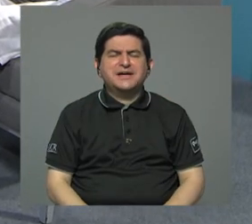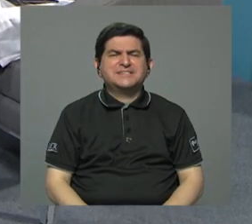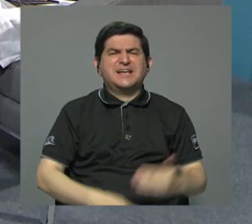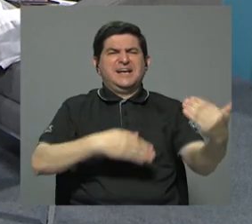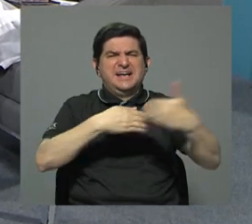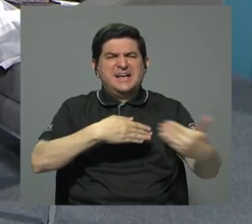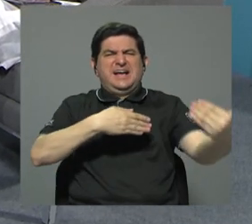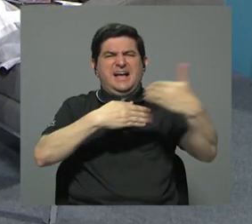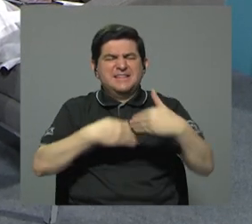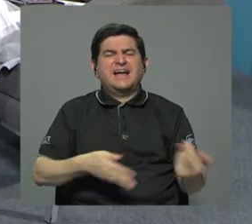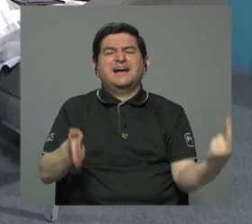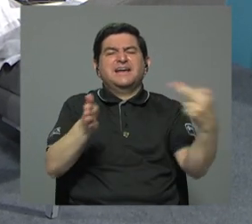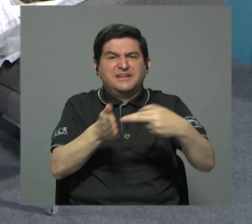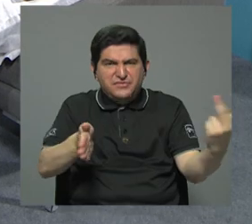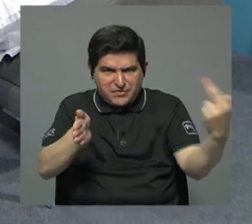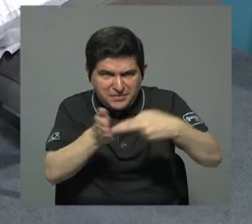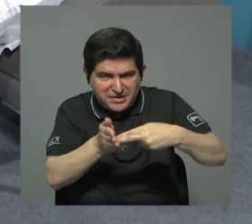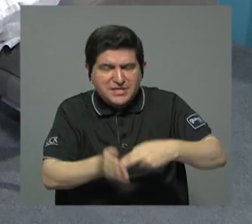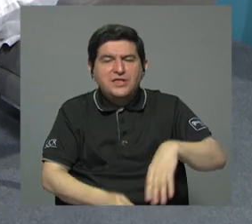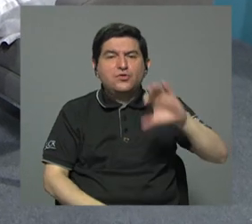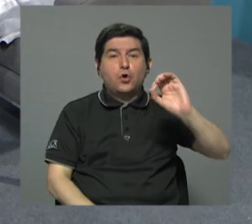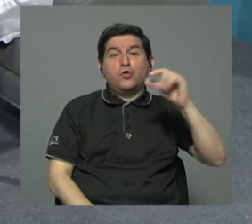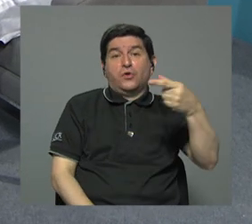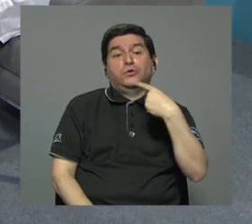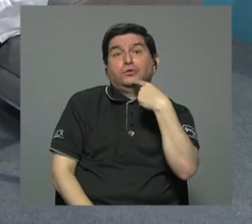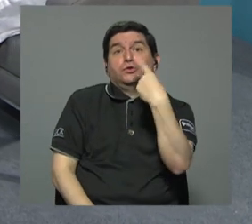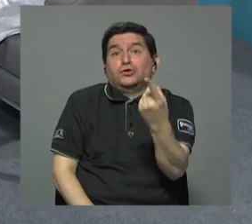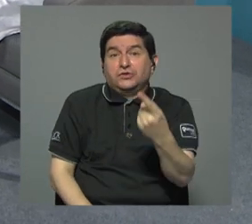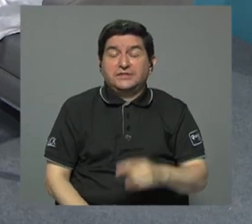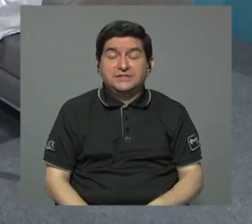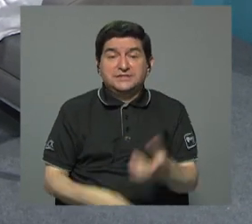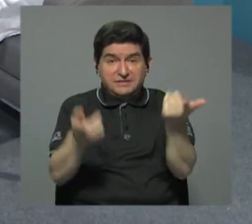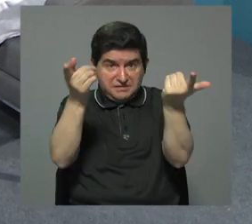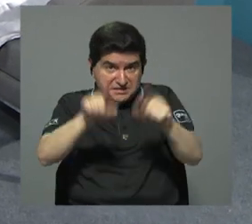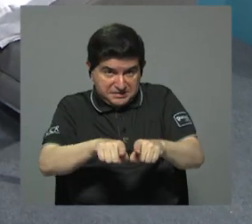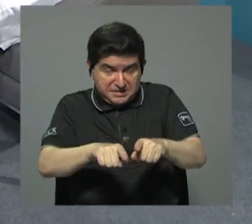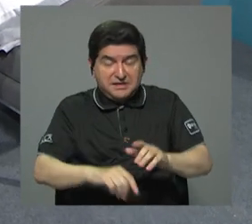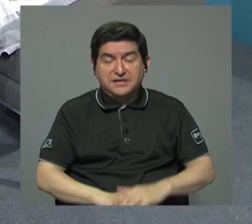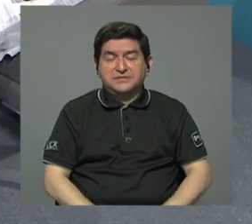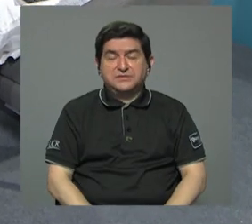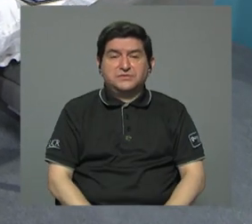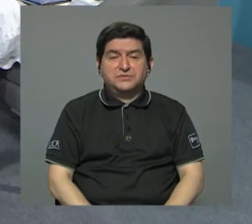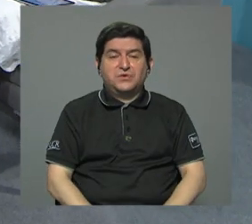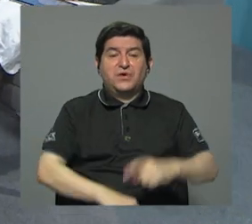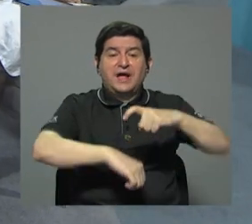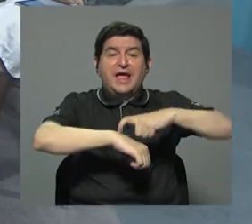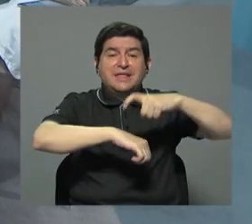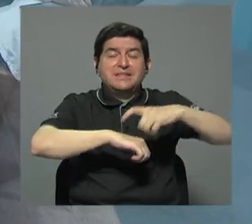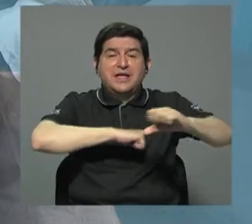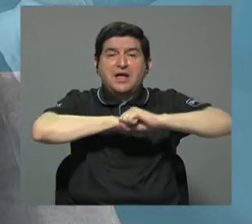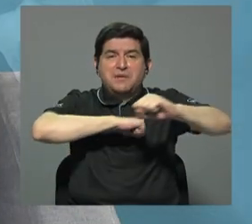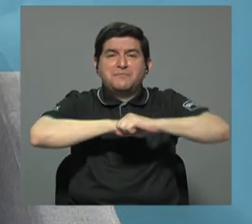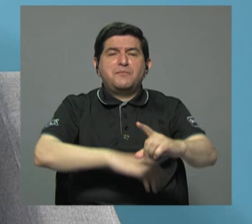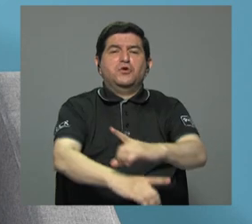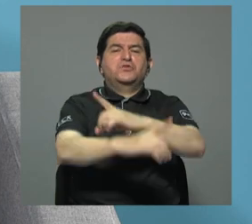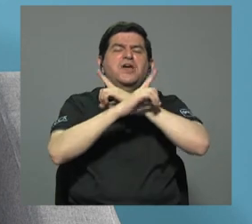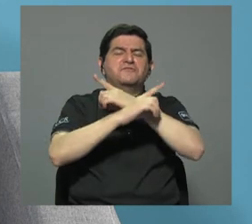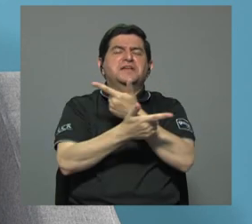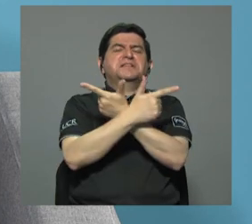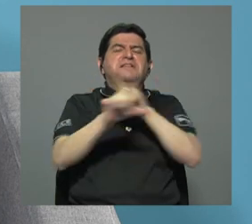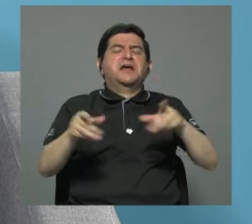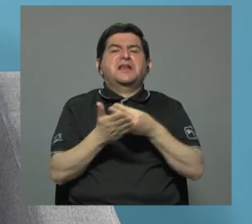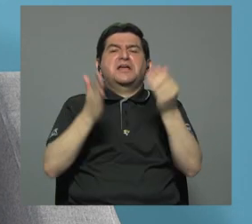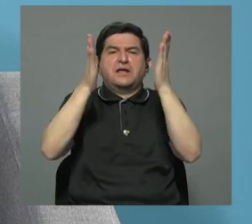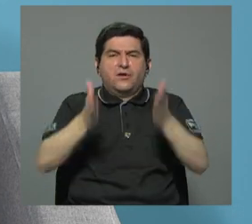ataque en contra de Don Otto, así lo está diciendo Valeria Vargas, en tiempos de campaña por defender la libertad y a los